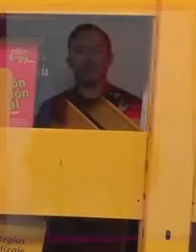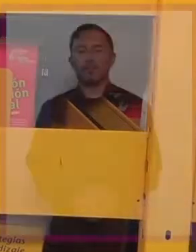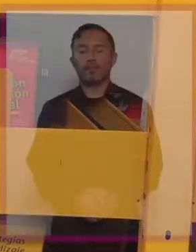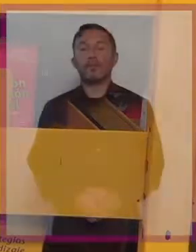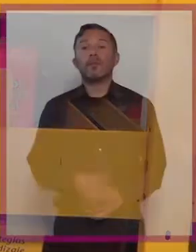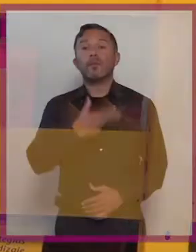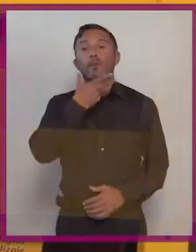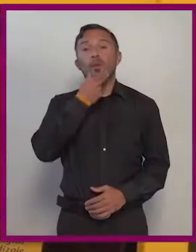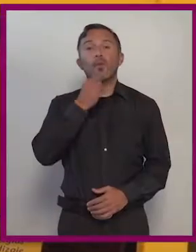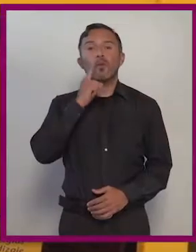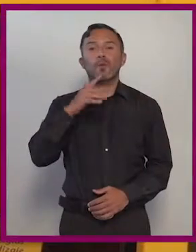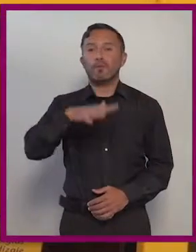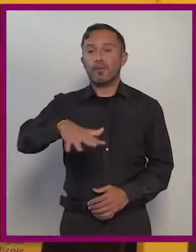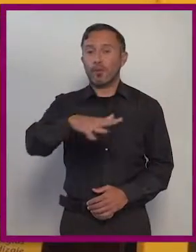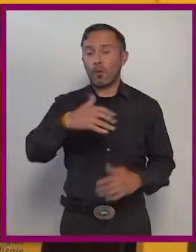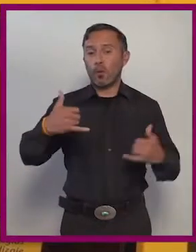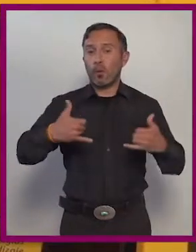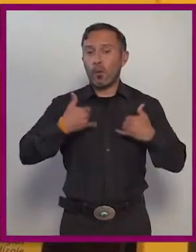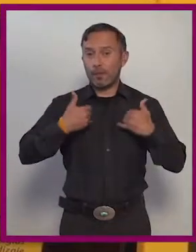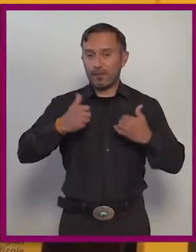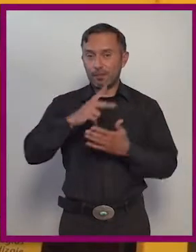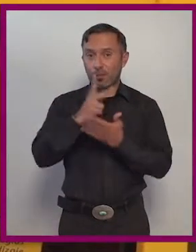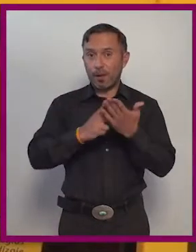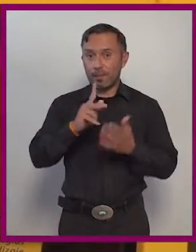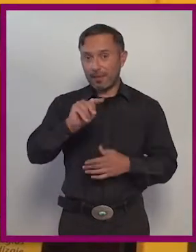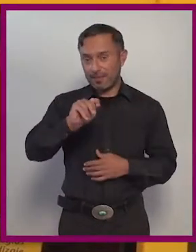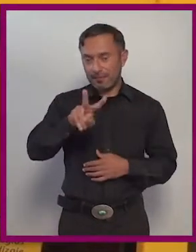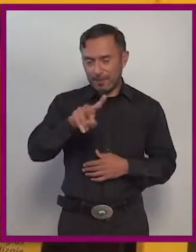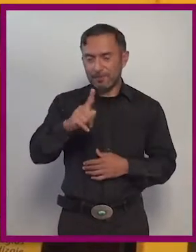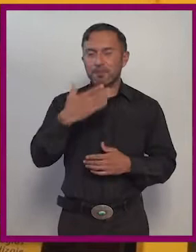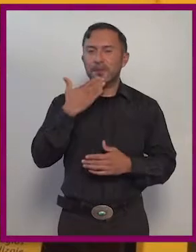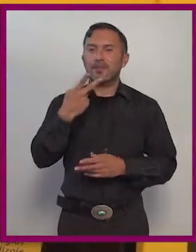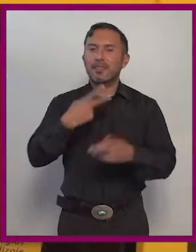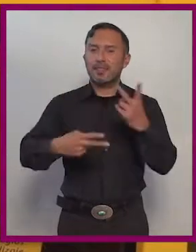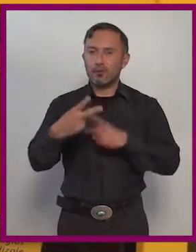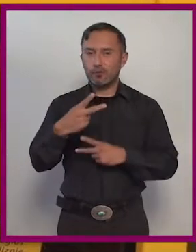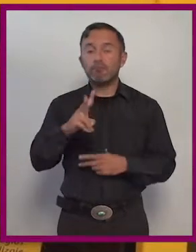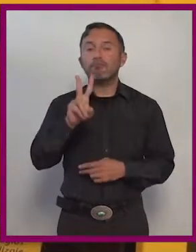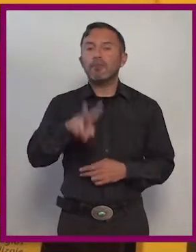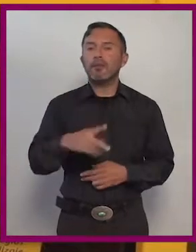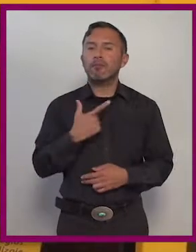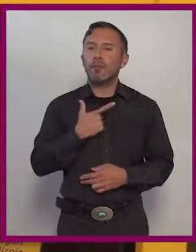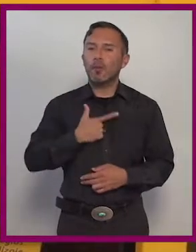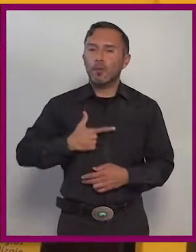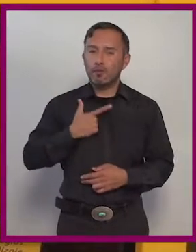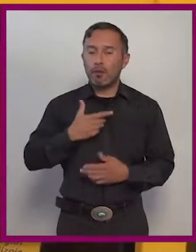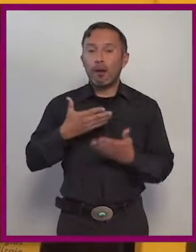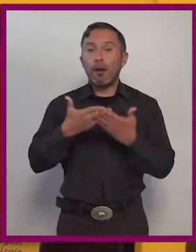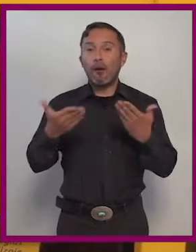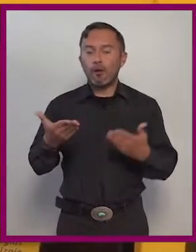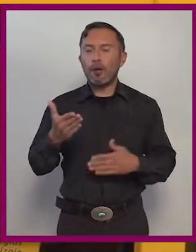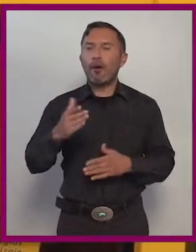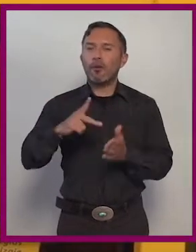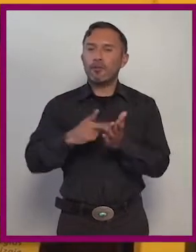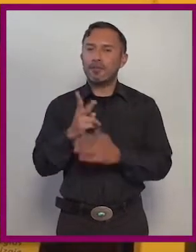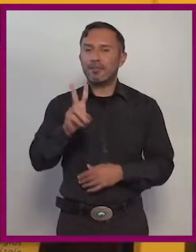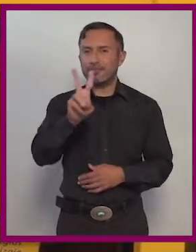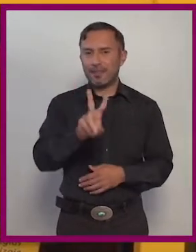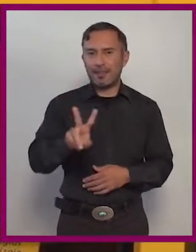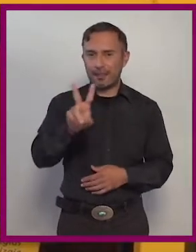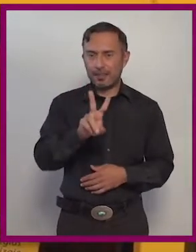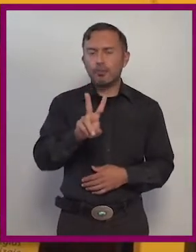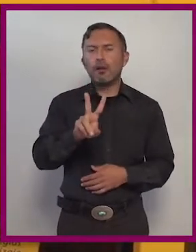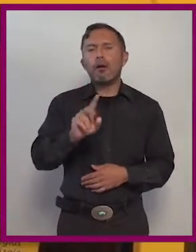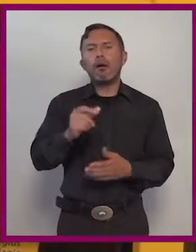Bienvenidas y bienvenidos jóvenes en TV. Es un gusto enorme de verdad llegar con ustedes a un viernes más en este espacio de